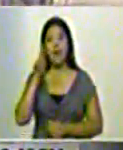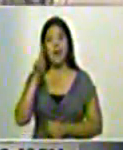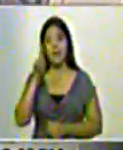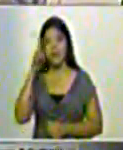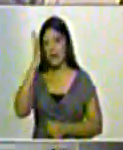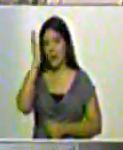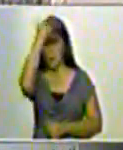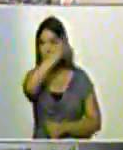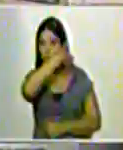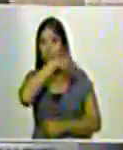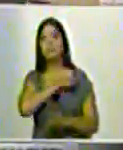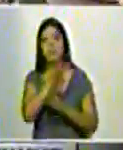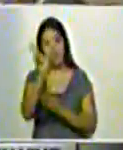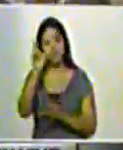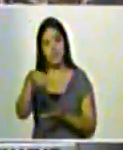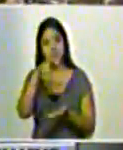votando.